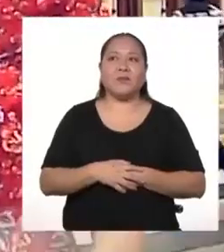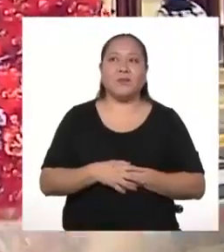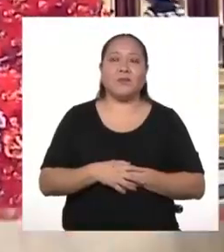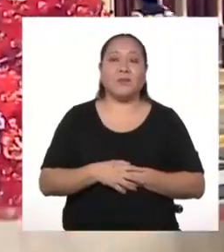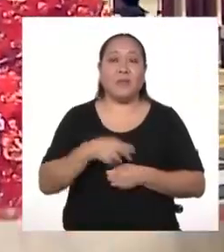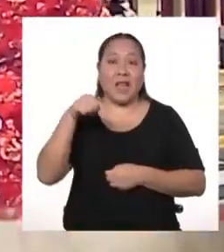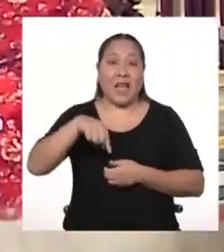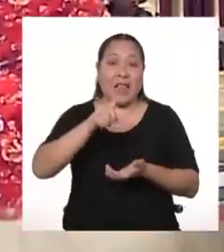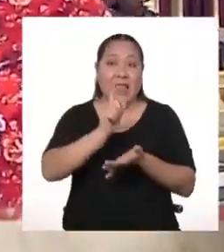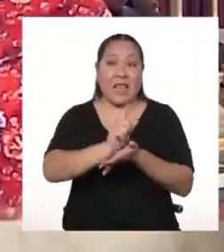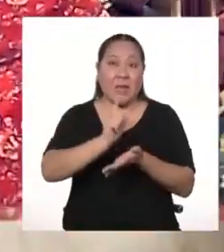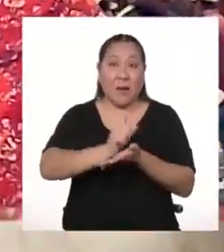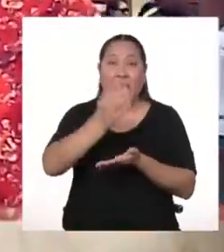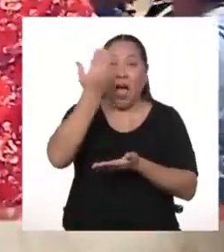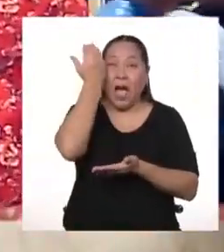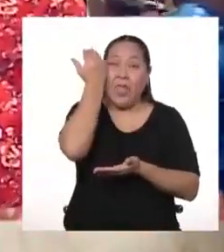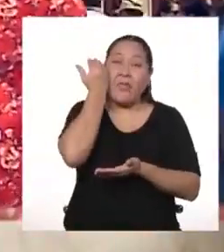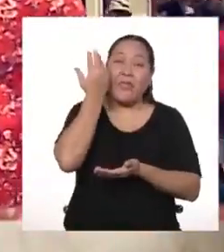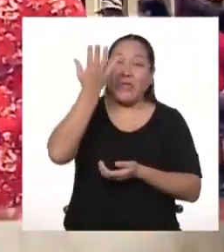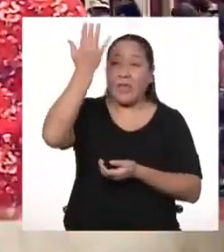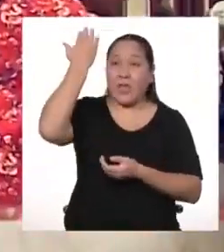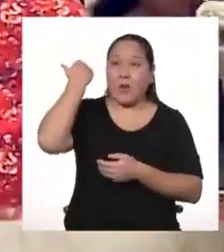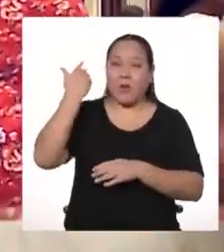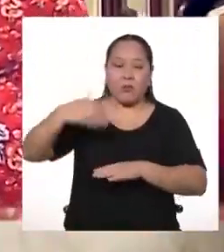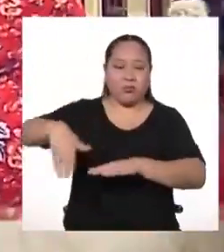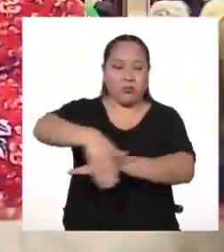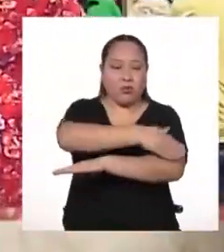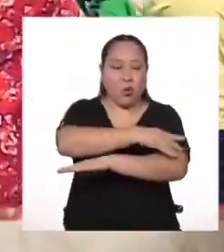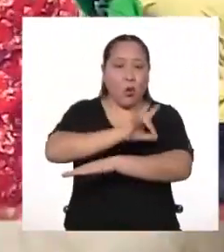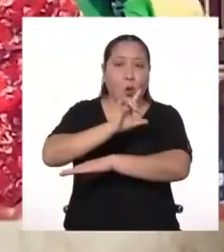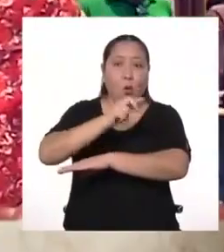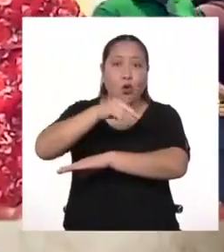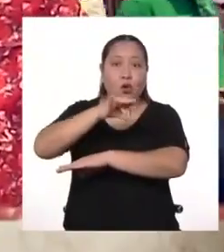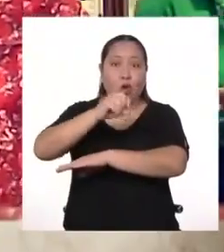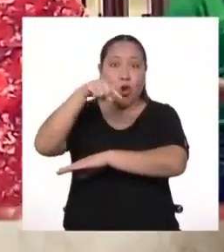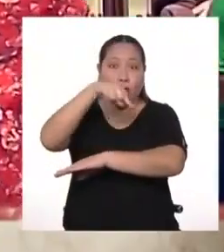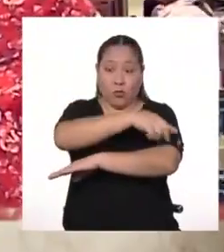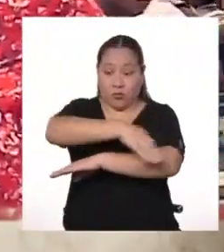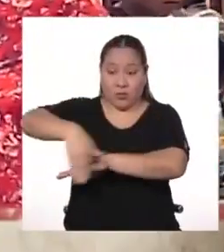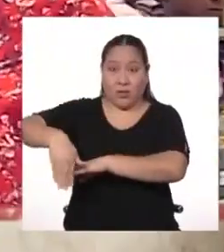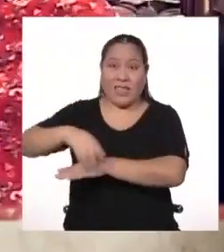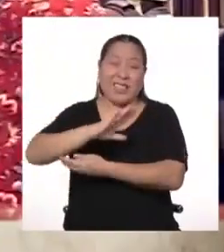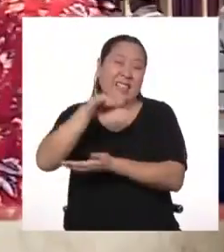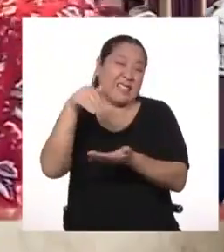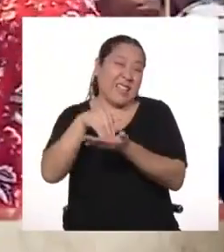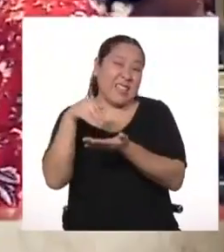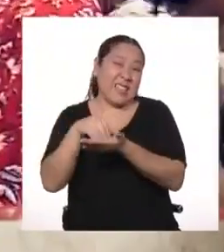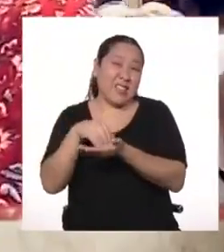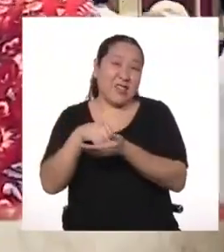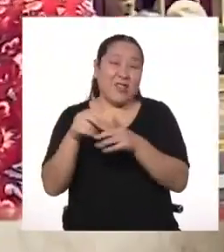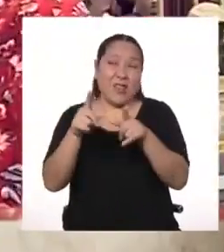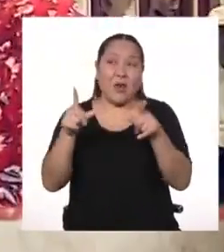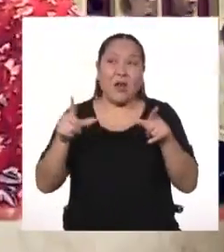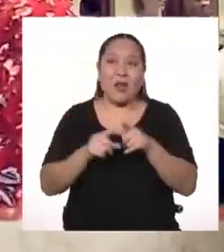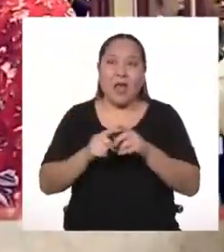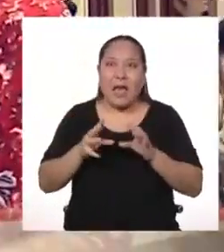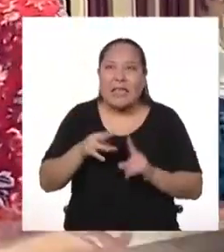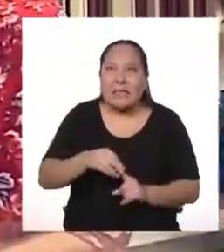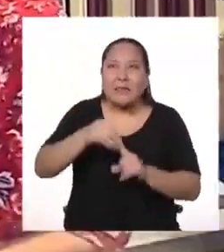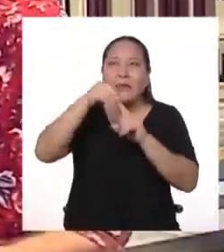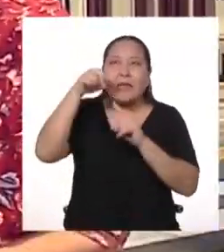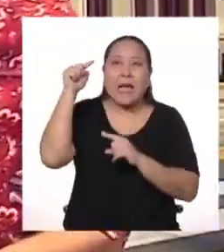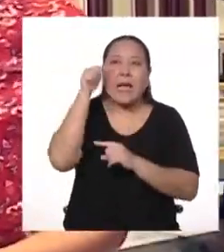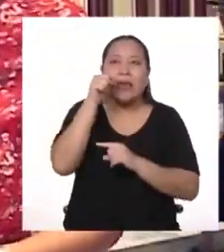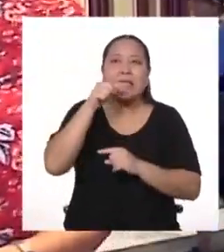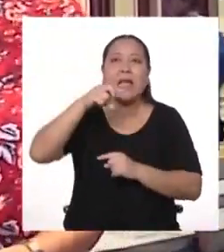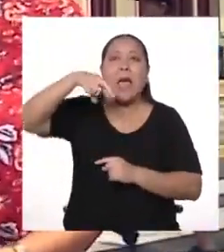En la Lima de Valdelomar brillaba el Jirón de la Unión como el centro de la ciudad, y especialmente este lugar, el Palais